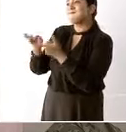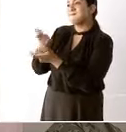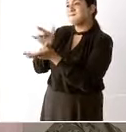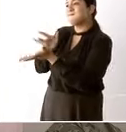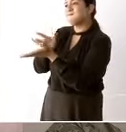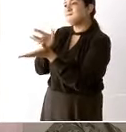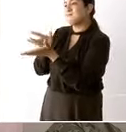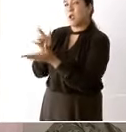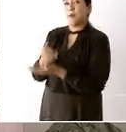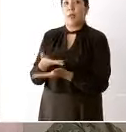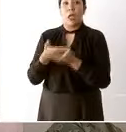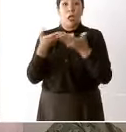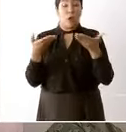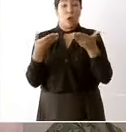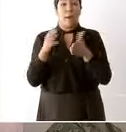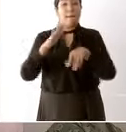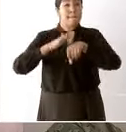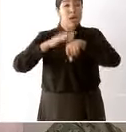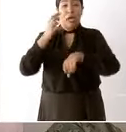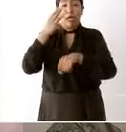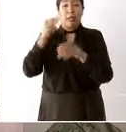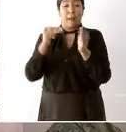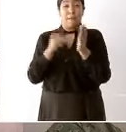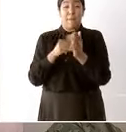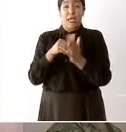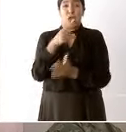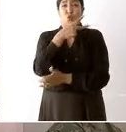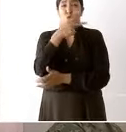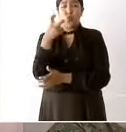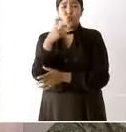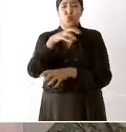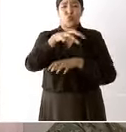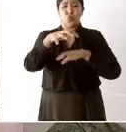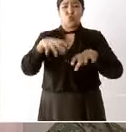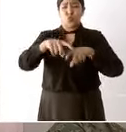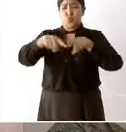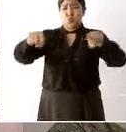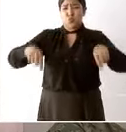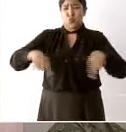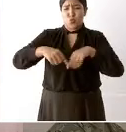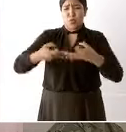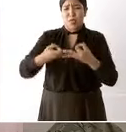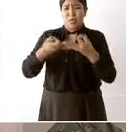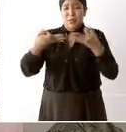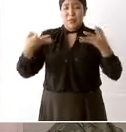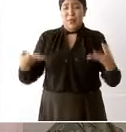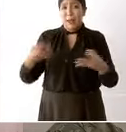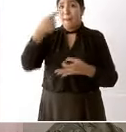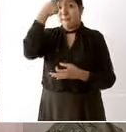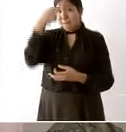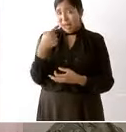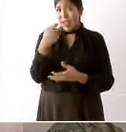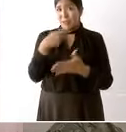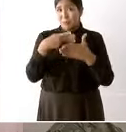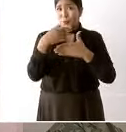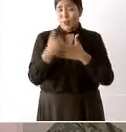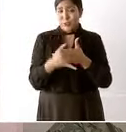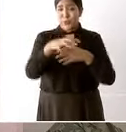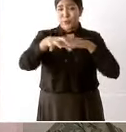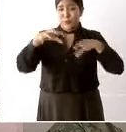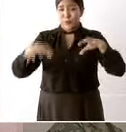más de 3.200 hectáreas de reserva territorial disponibles para el desarrollo de los parques industriales en